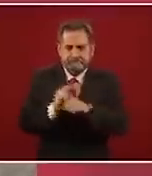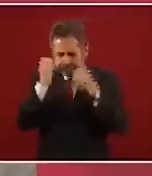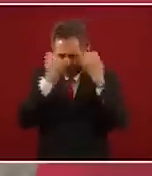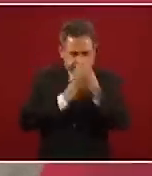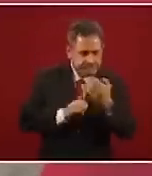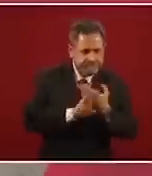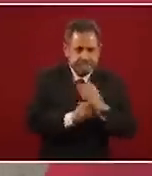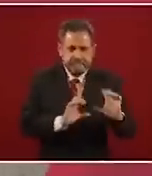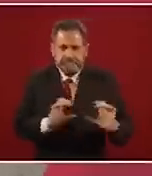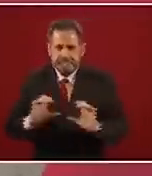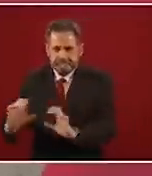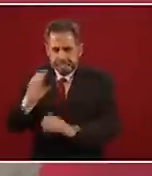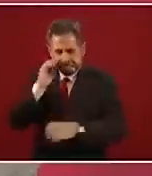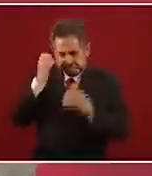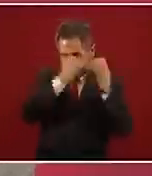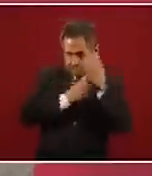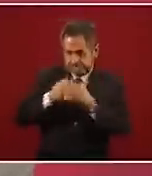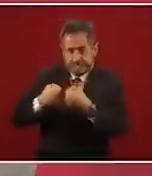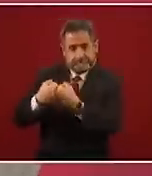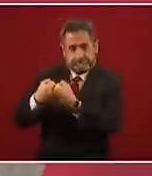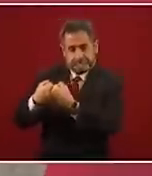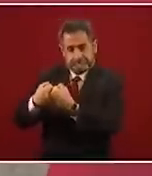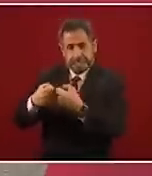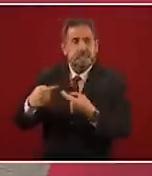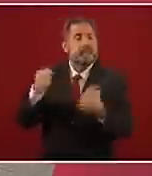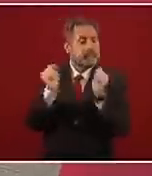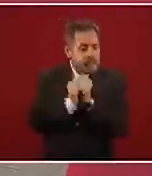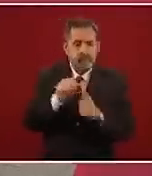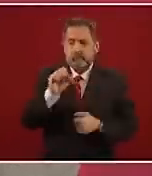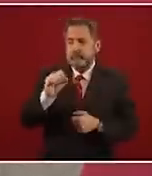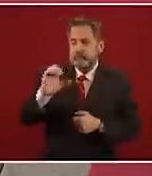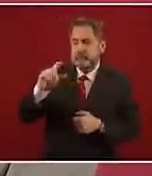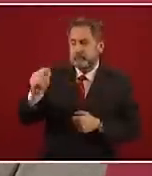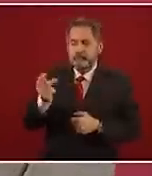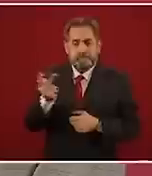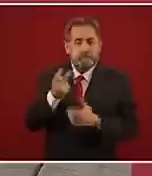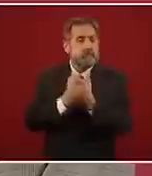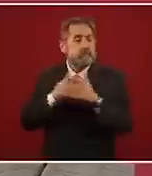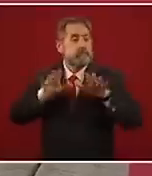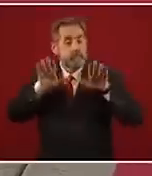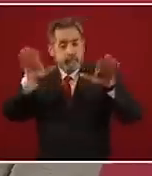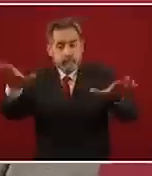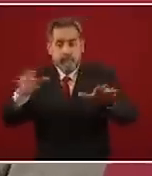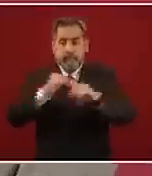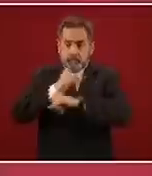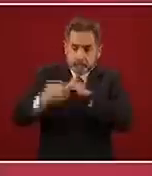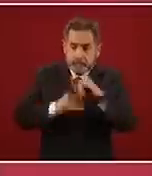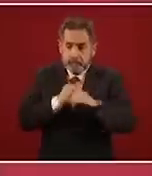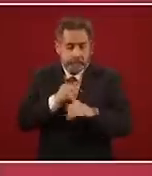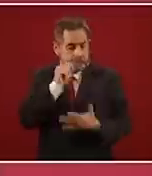enero, en coordinación con la Secretaría de Comunicaciones y Transportes y todos los aeropuertos